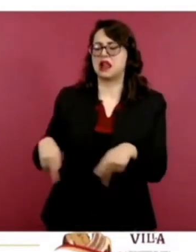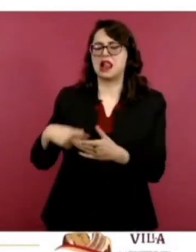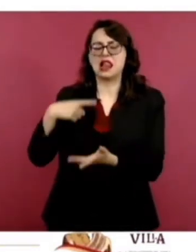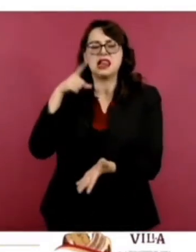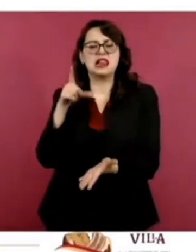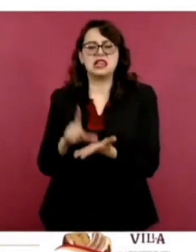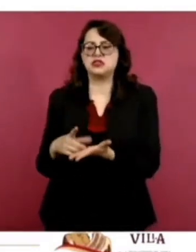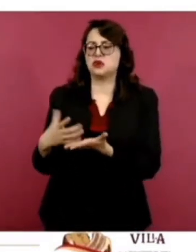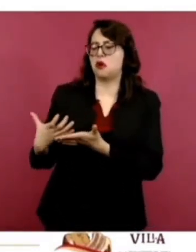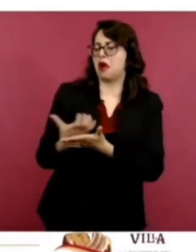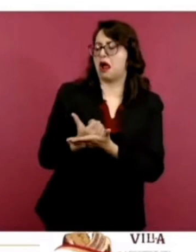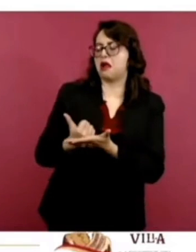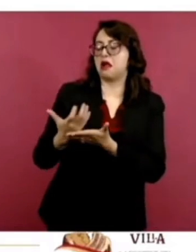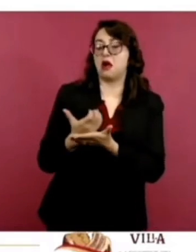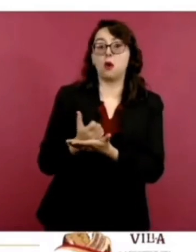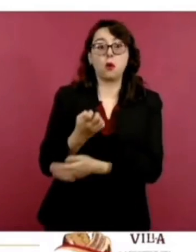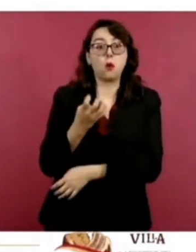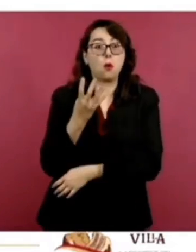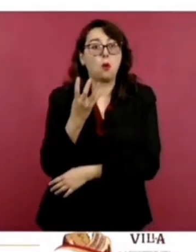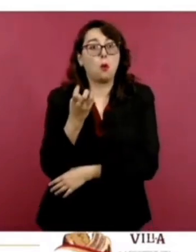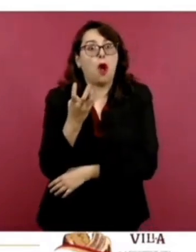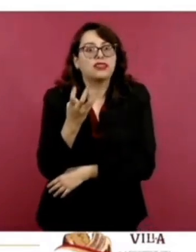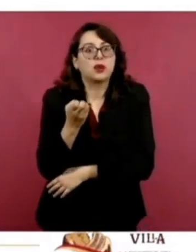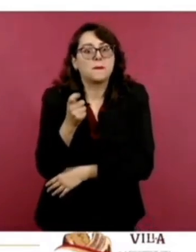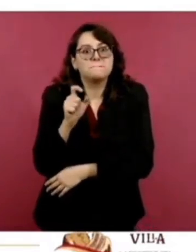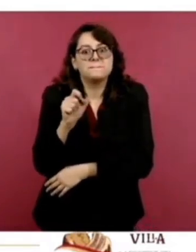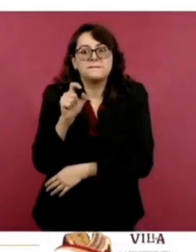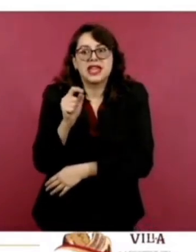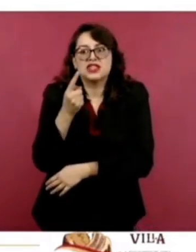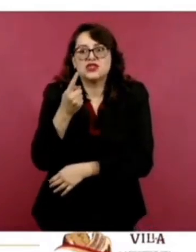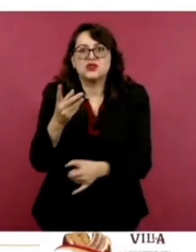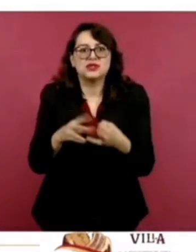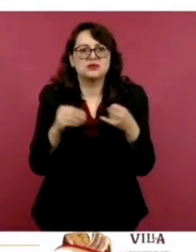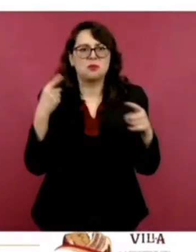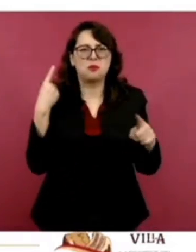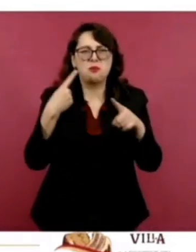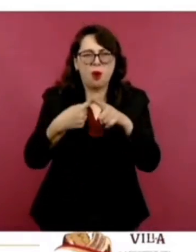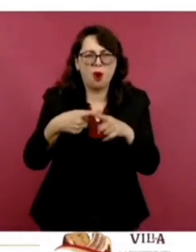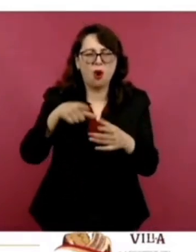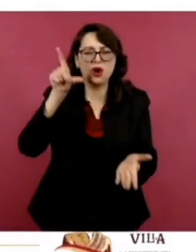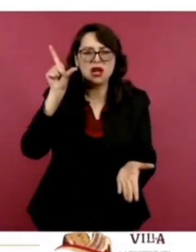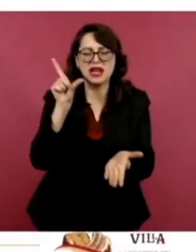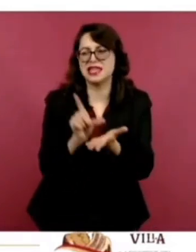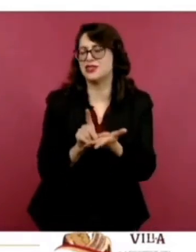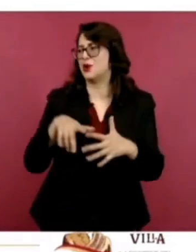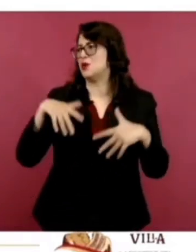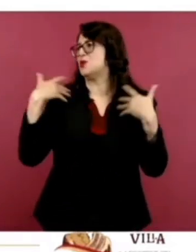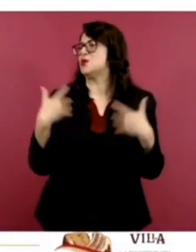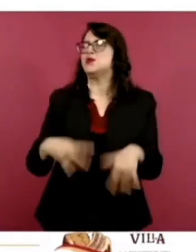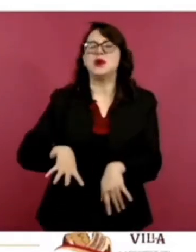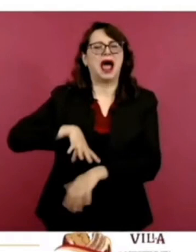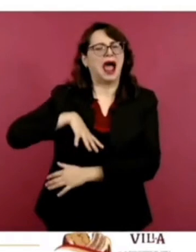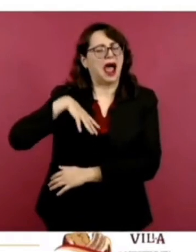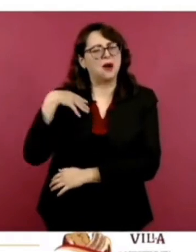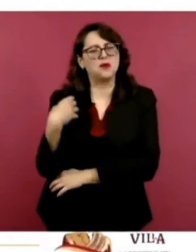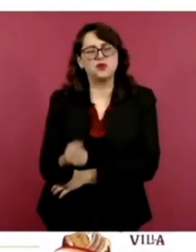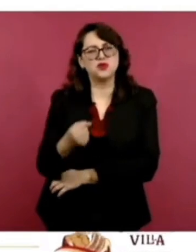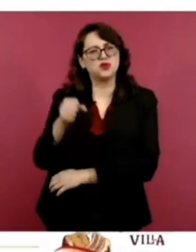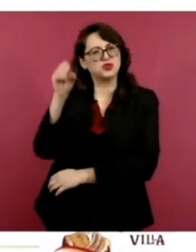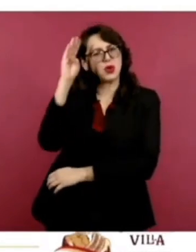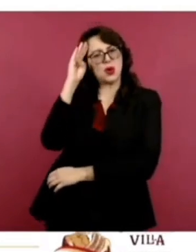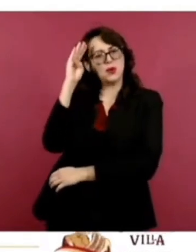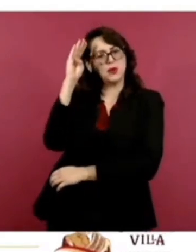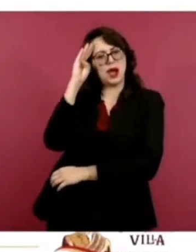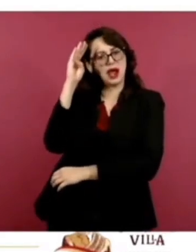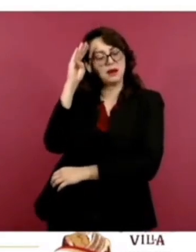veintiún centavos Eso sí es pasarse de rosca compárenlo con los quince centavos de margen